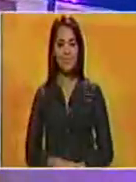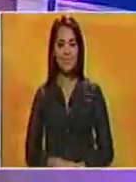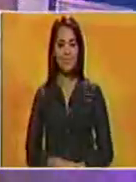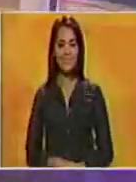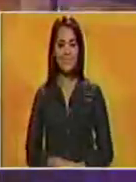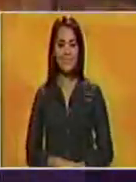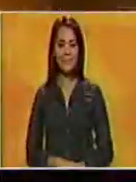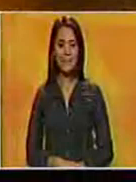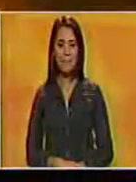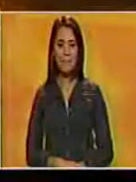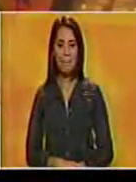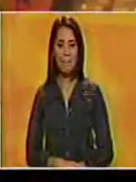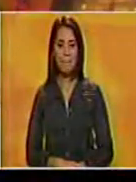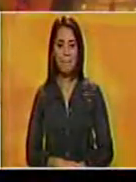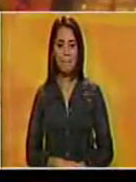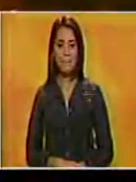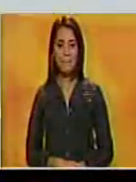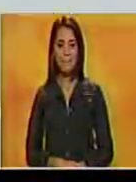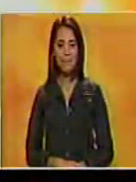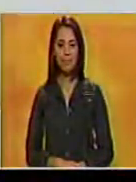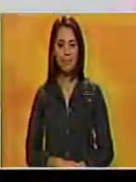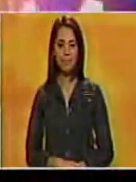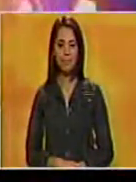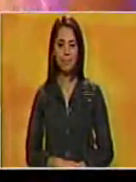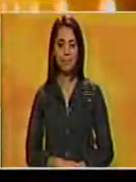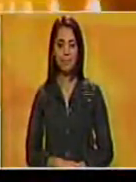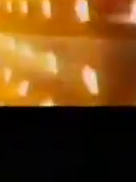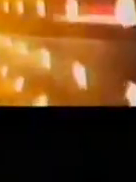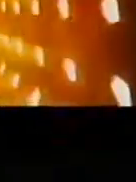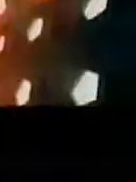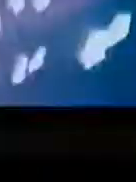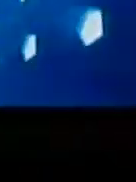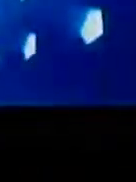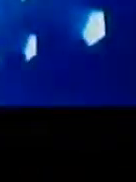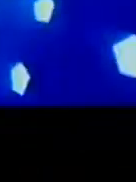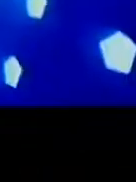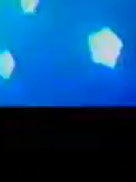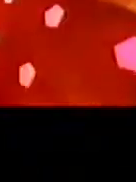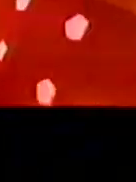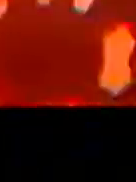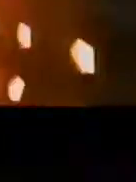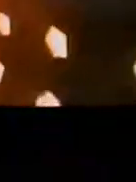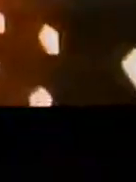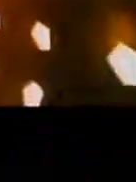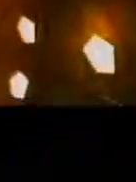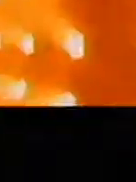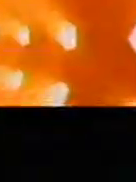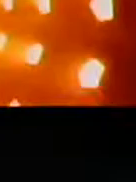Venevisión. Que todo el mundo te vea, esto no se acaba.